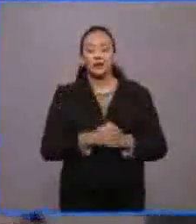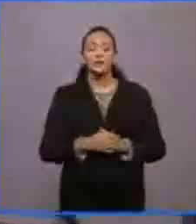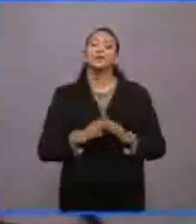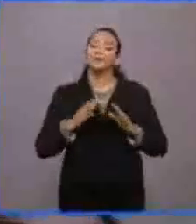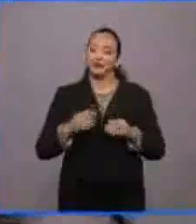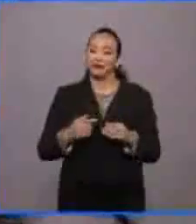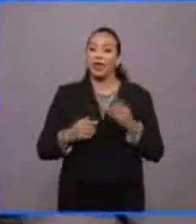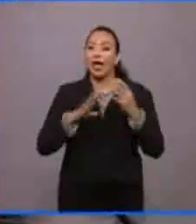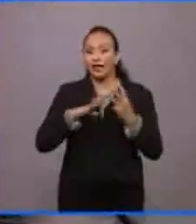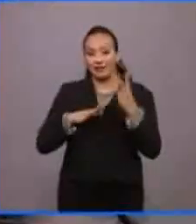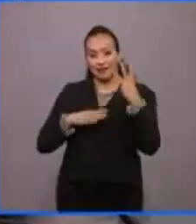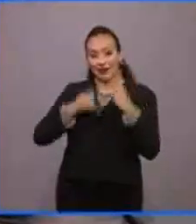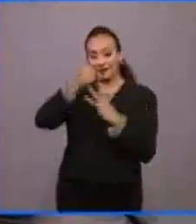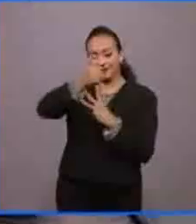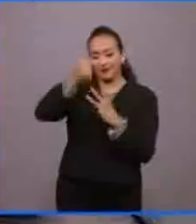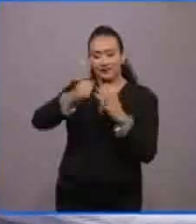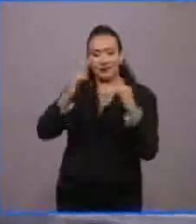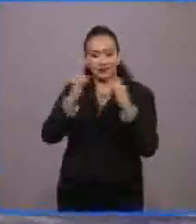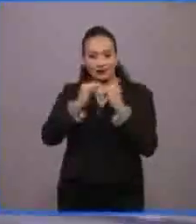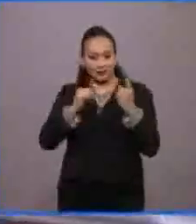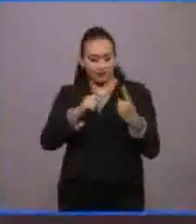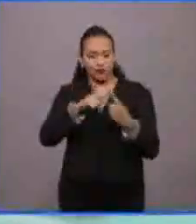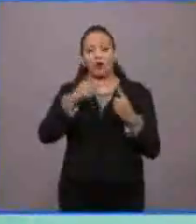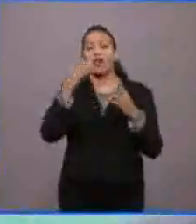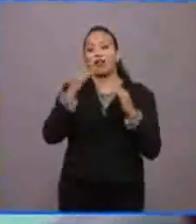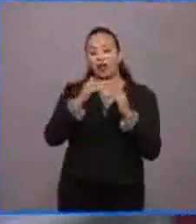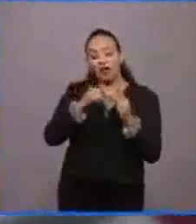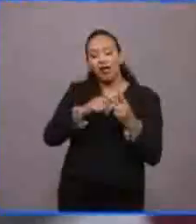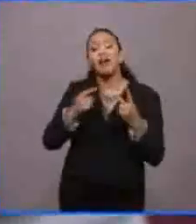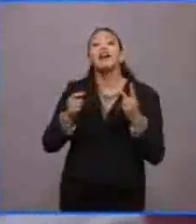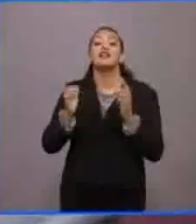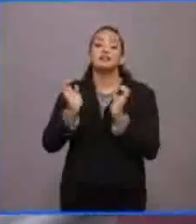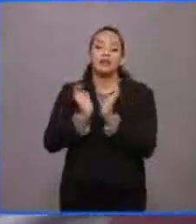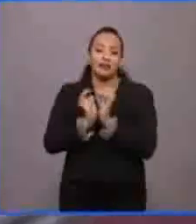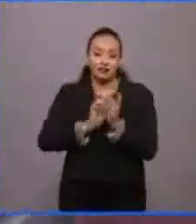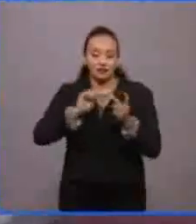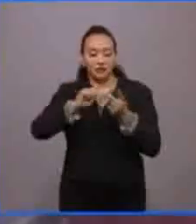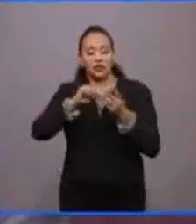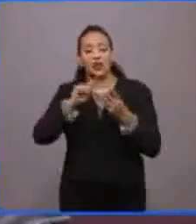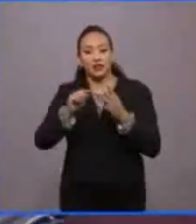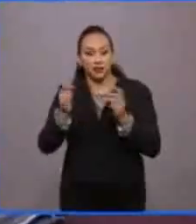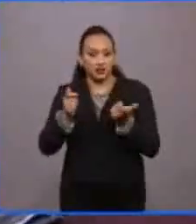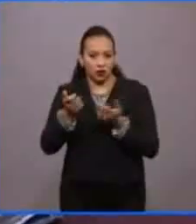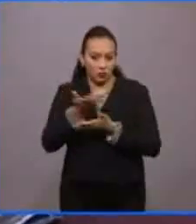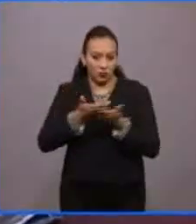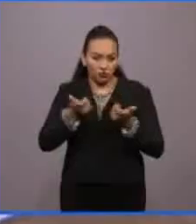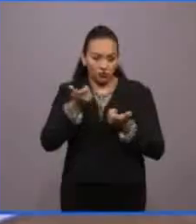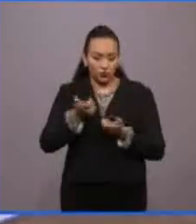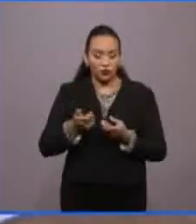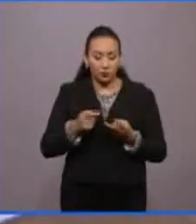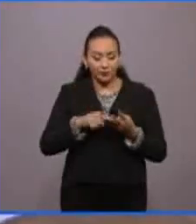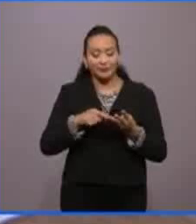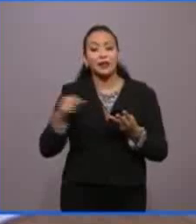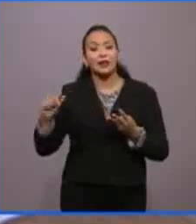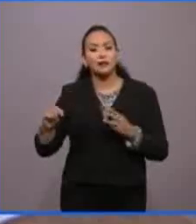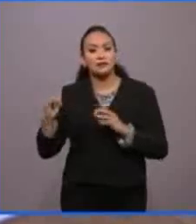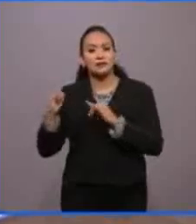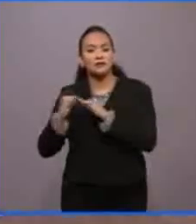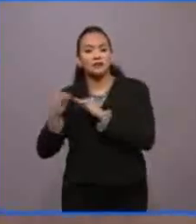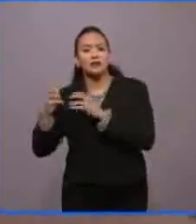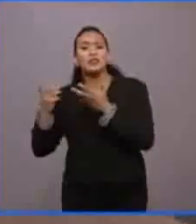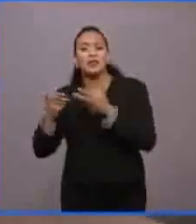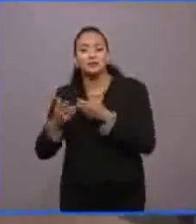entre estas tres instituciones se traduce en la existencia de una relación cooperativa e interdependiente vinculada directamente